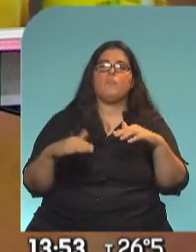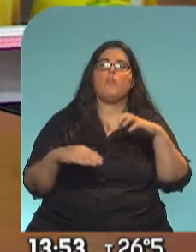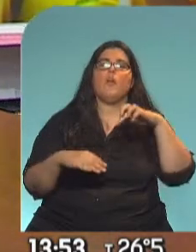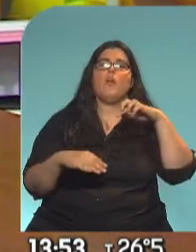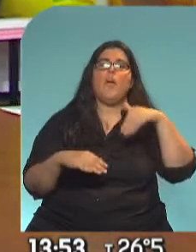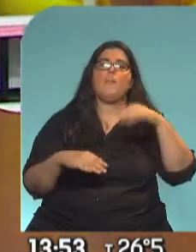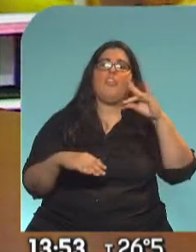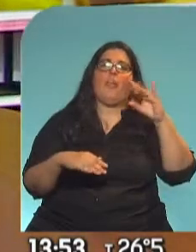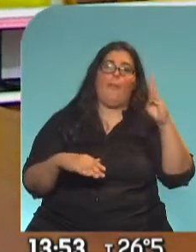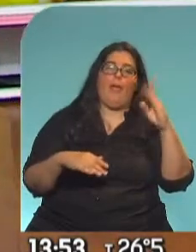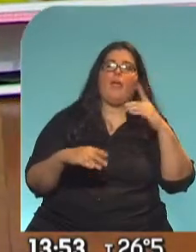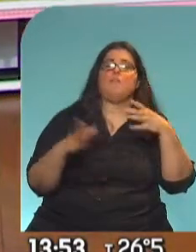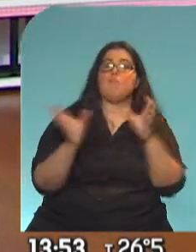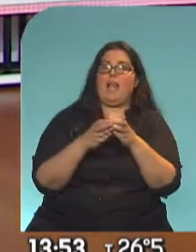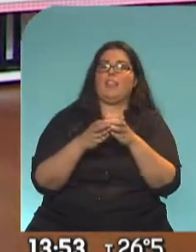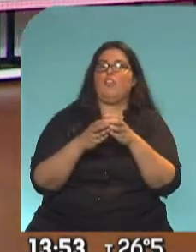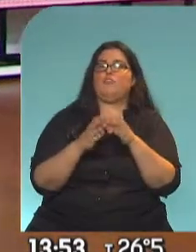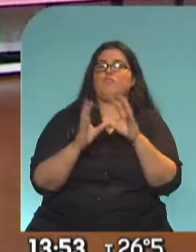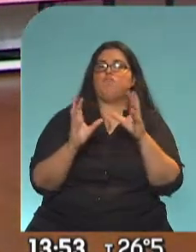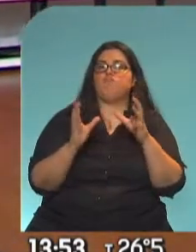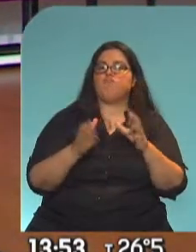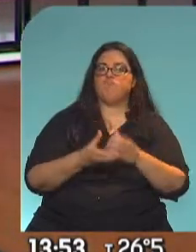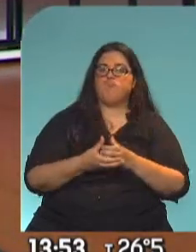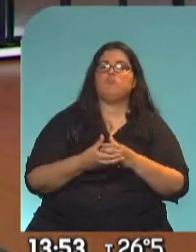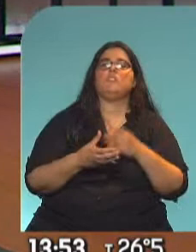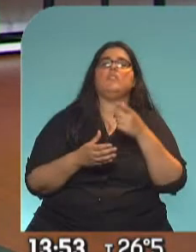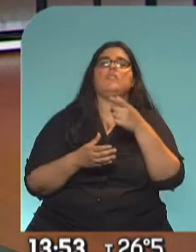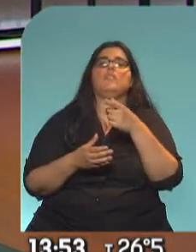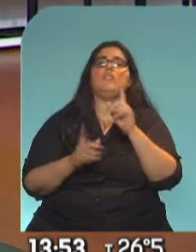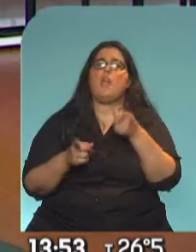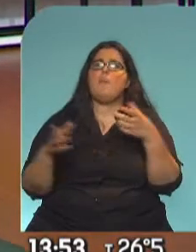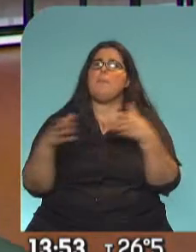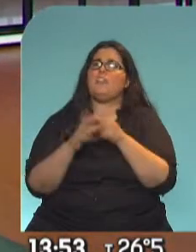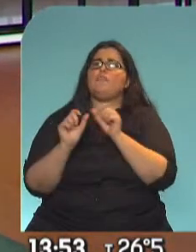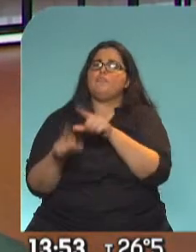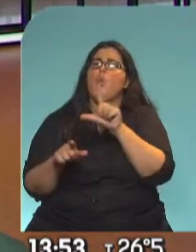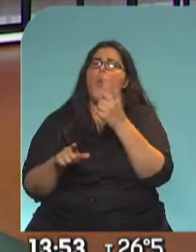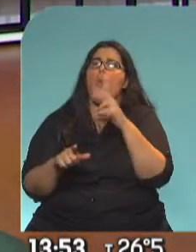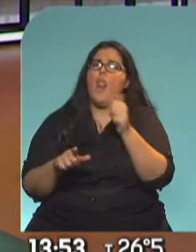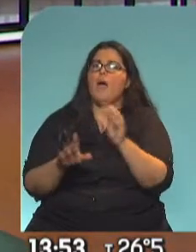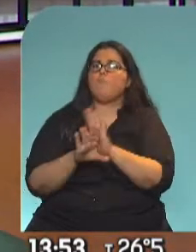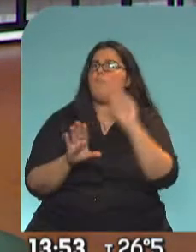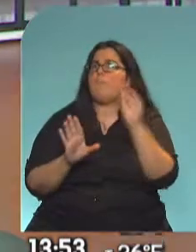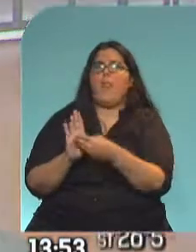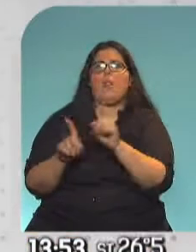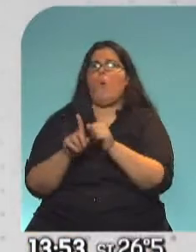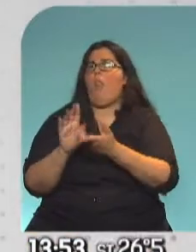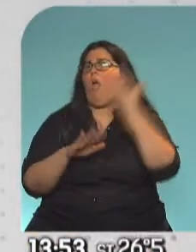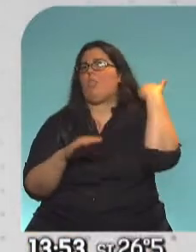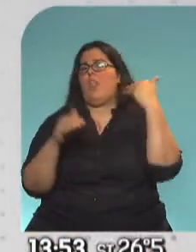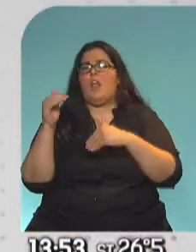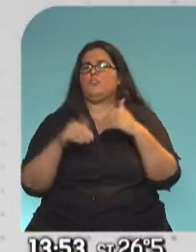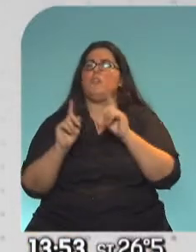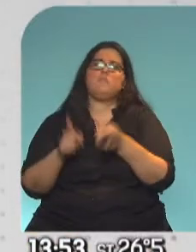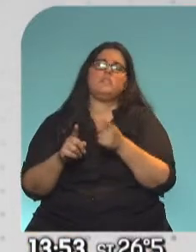viene retrocediendo. También el PT de Lula pierde, una vez más pierde, como en las últimas elecciones,